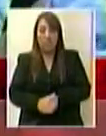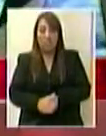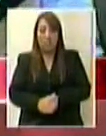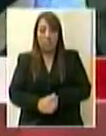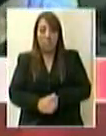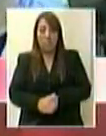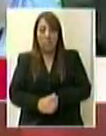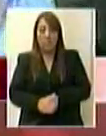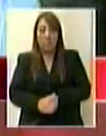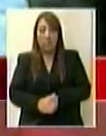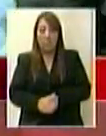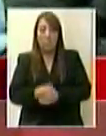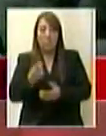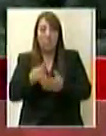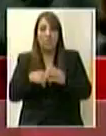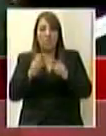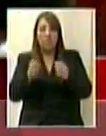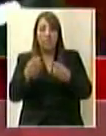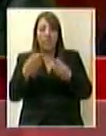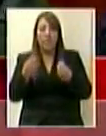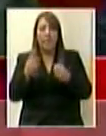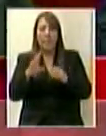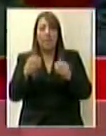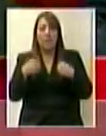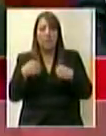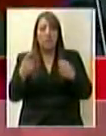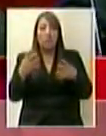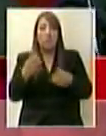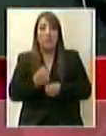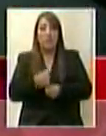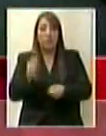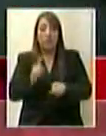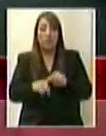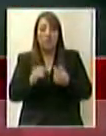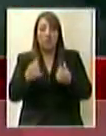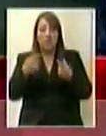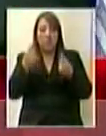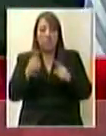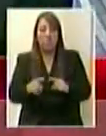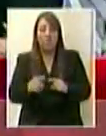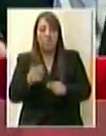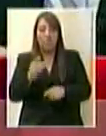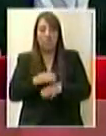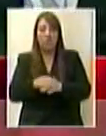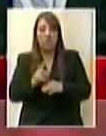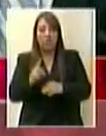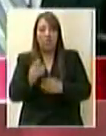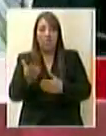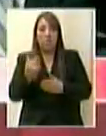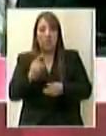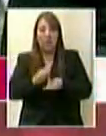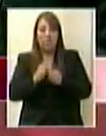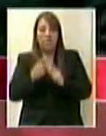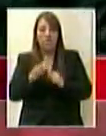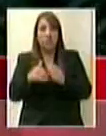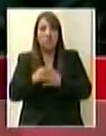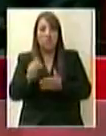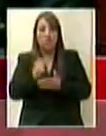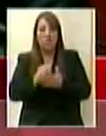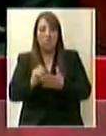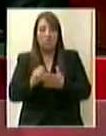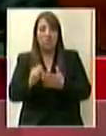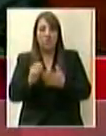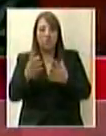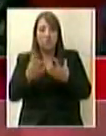comunicaciones para que diga usted Por qué su despacho no toma hasta ahora la decisión sobre la solicitud de renovación de los contratos de